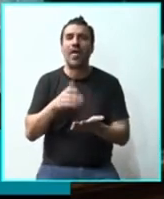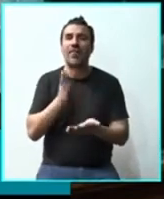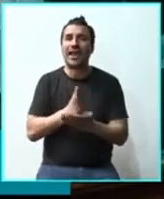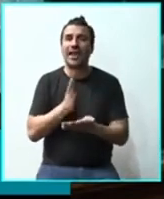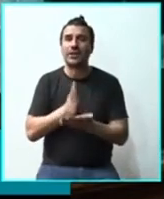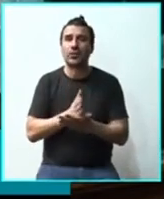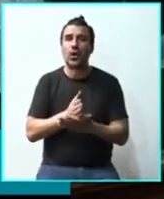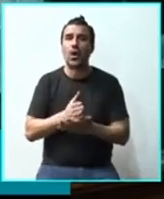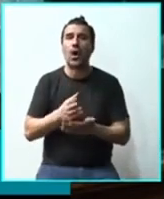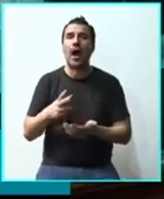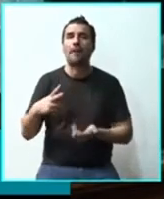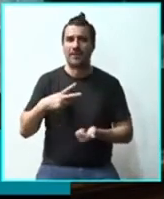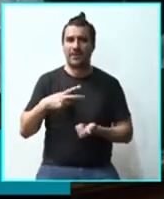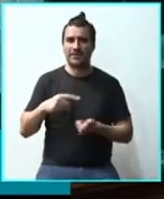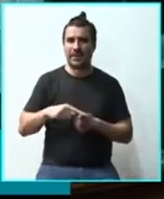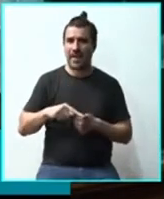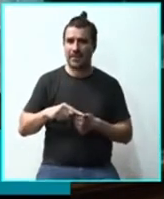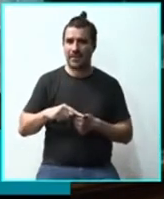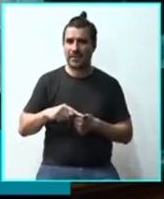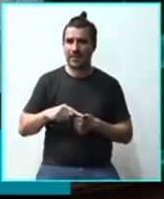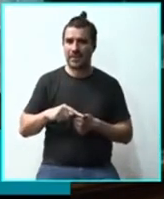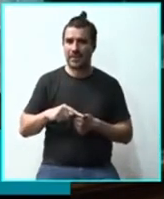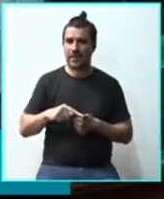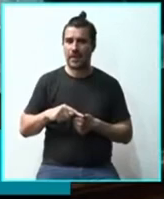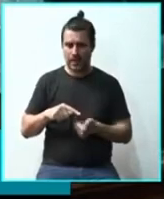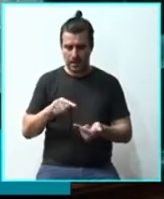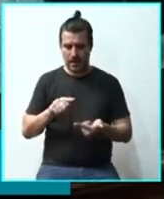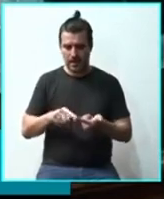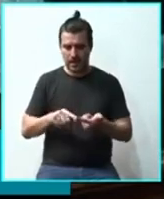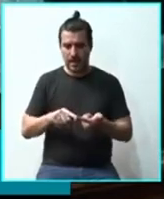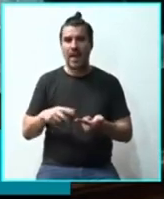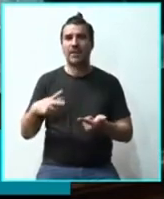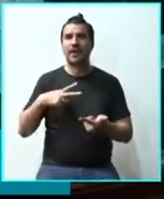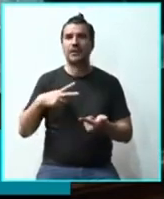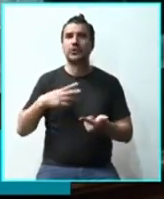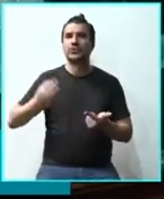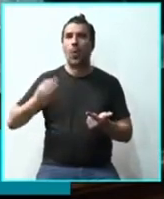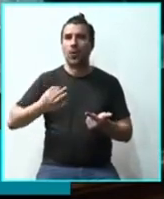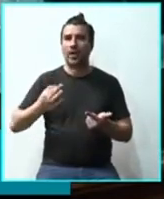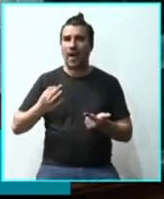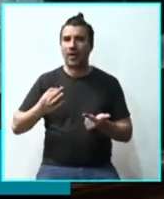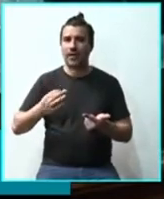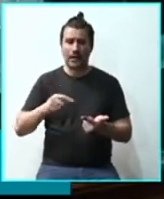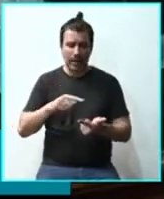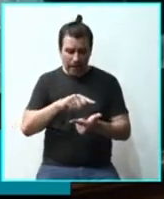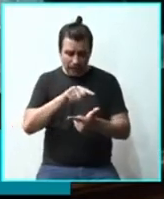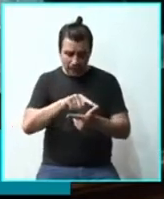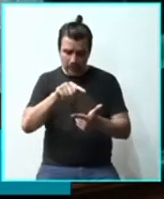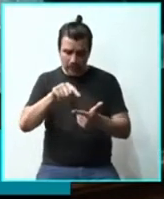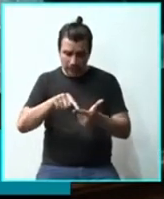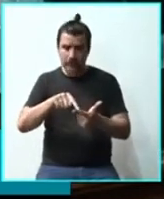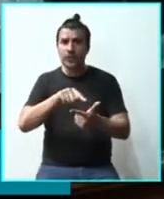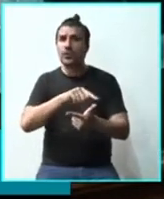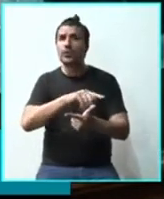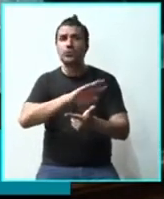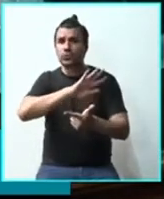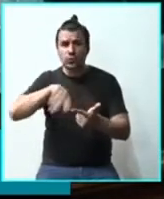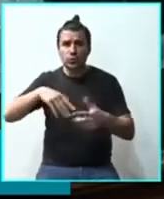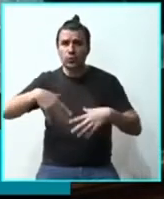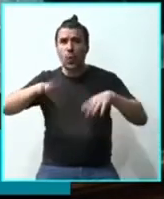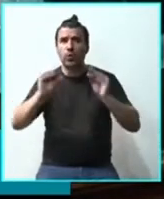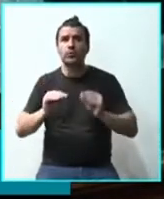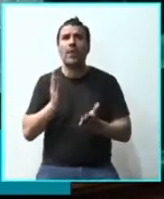derecho a la intimidad. No es que algún derecho es más importante que otro. Todos son derechos fundamentales. Y en ocasiones